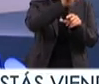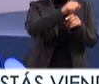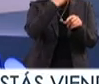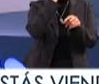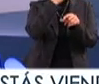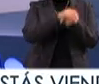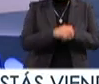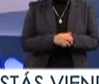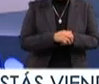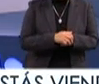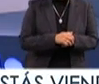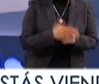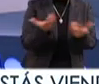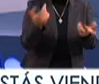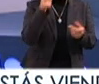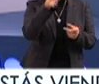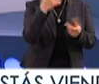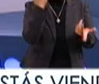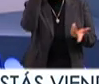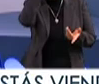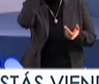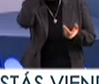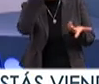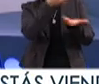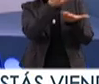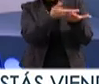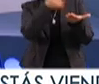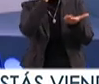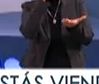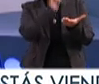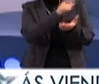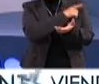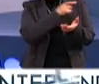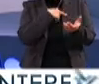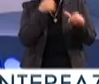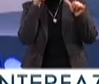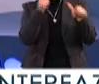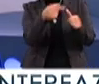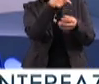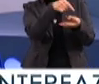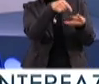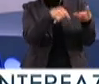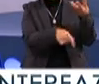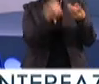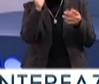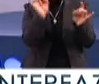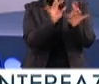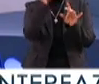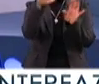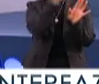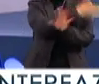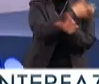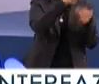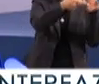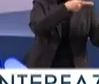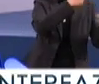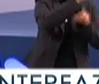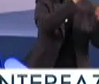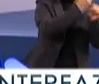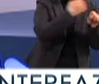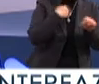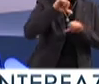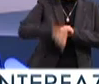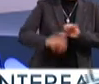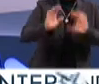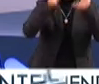variantes ¿qué es lo que le recomiendas que siempre deben de tomar en cuenta? Porque a lo mejor fue una preparación de varios años no fue solo